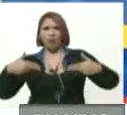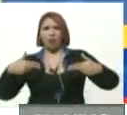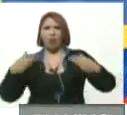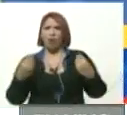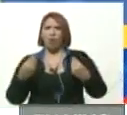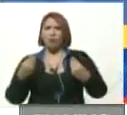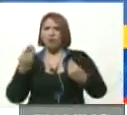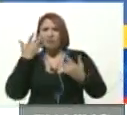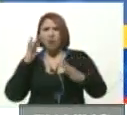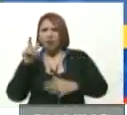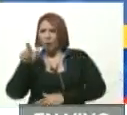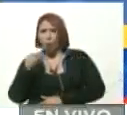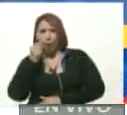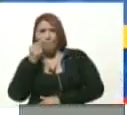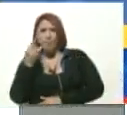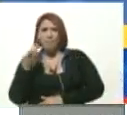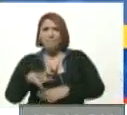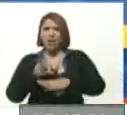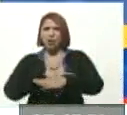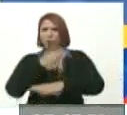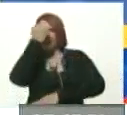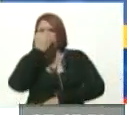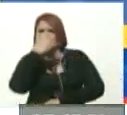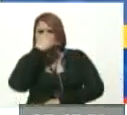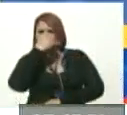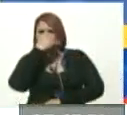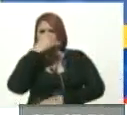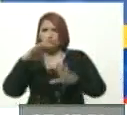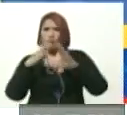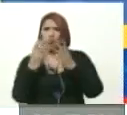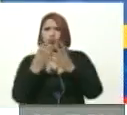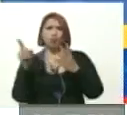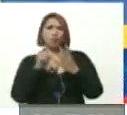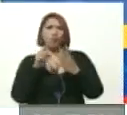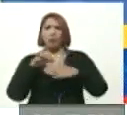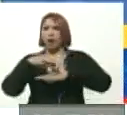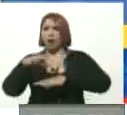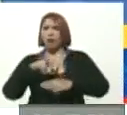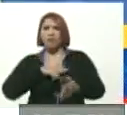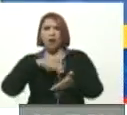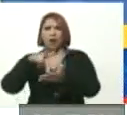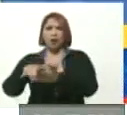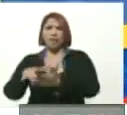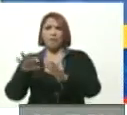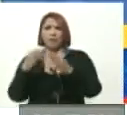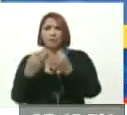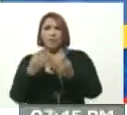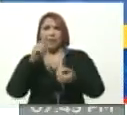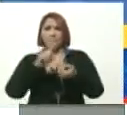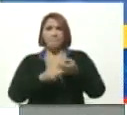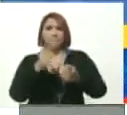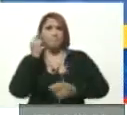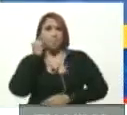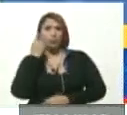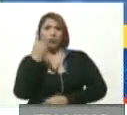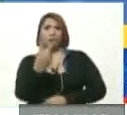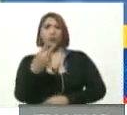del mundo. No dejaron que viajara a su familia, su esposa y sus 2 niñas chiquitas